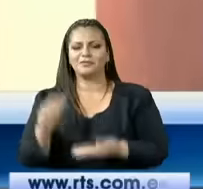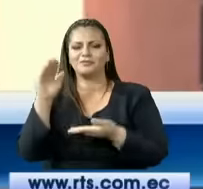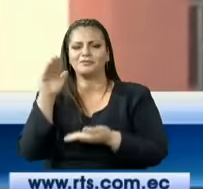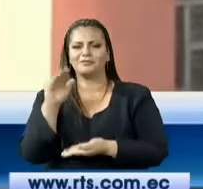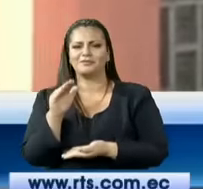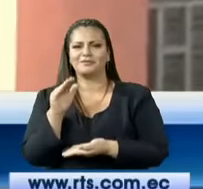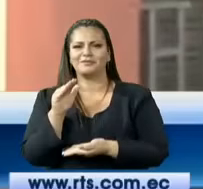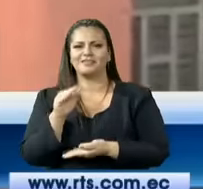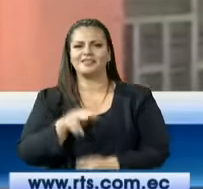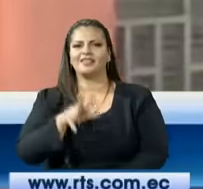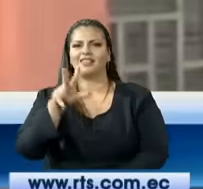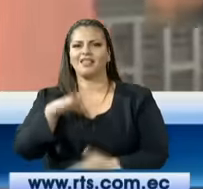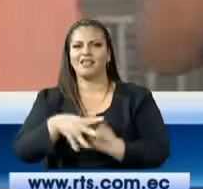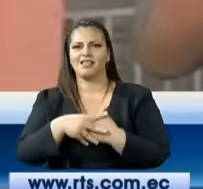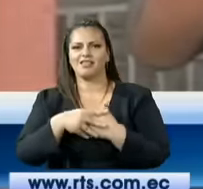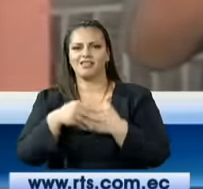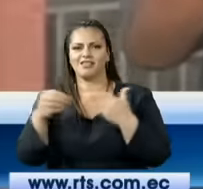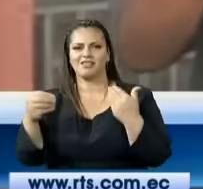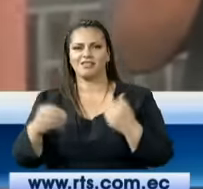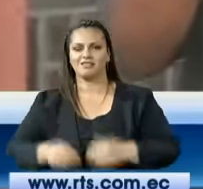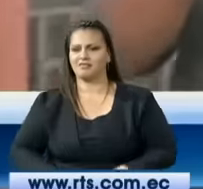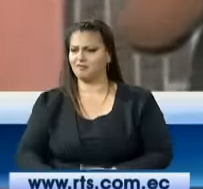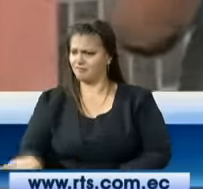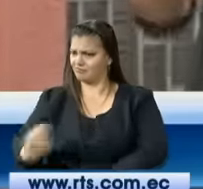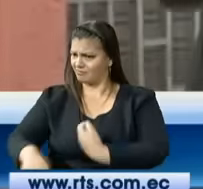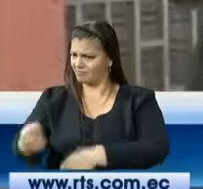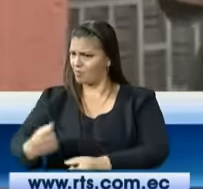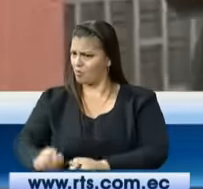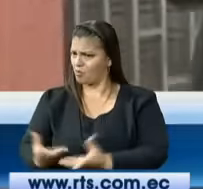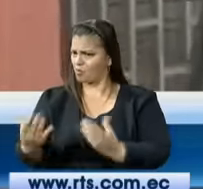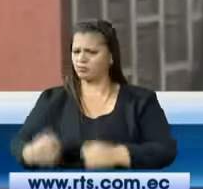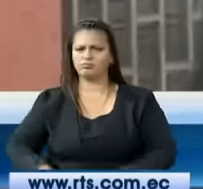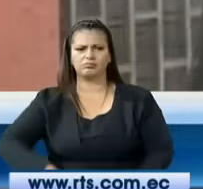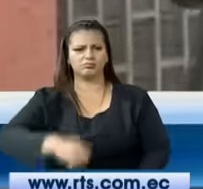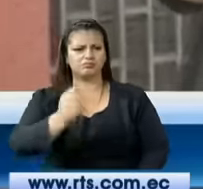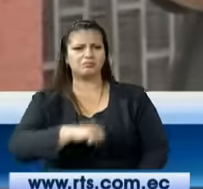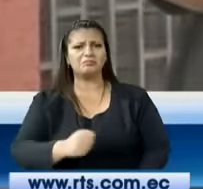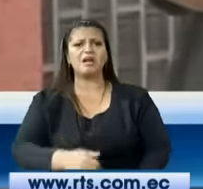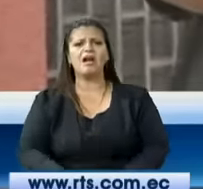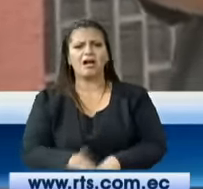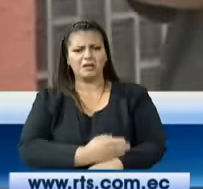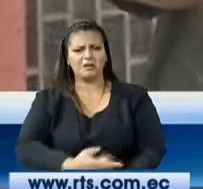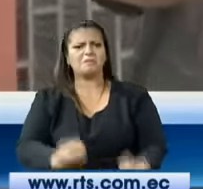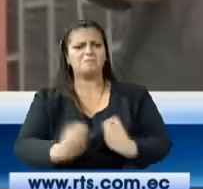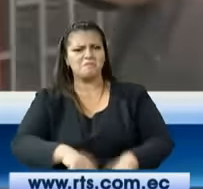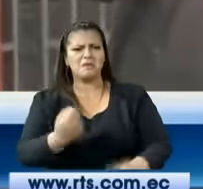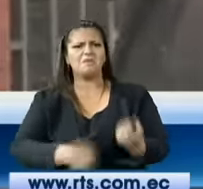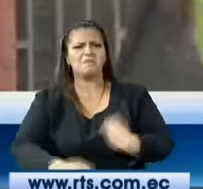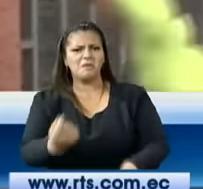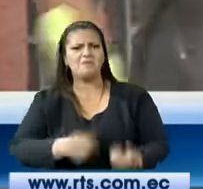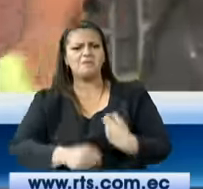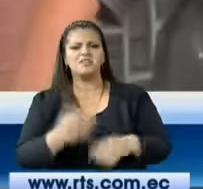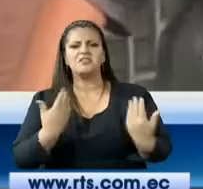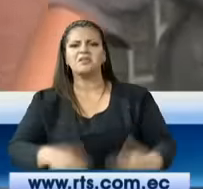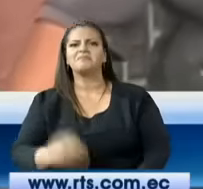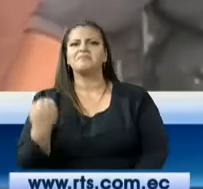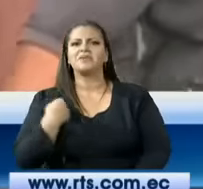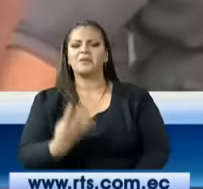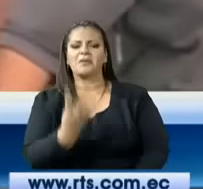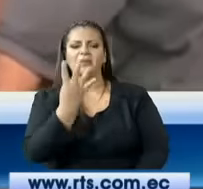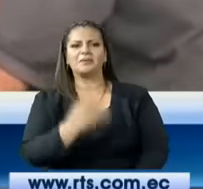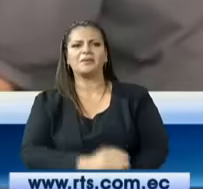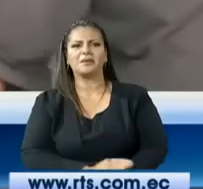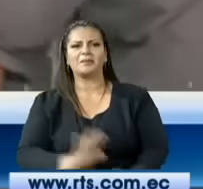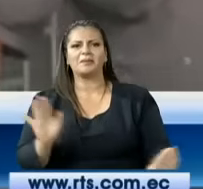$3 es el más económico y tiene bastante salida. Sí, ya, solamente me quedan 4 muñequitos y hice como 2 docenas de estos chiquitos. ¿Cuál es el personaje que